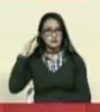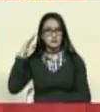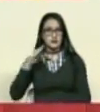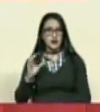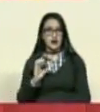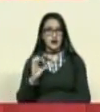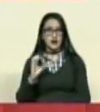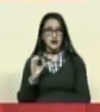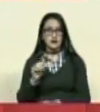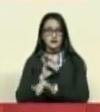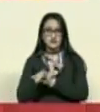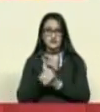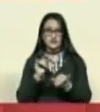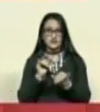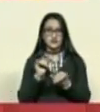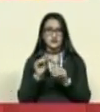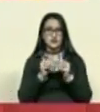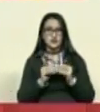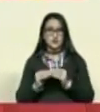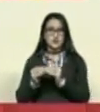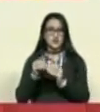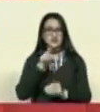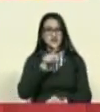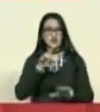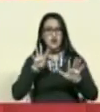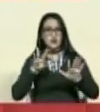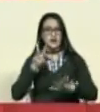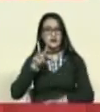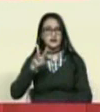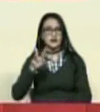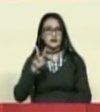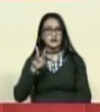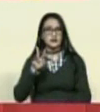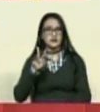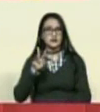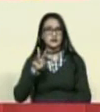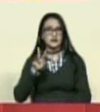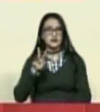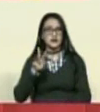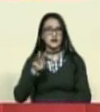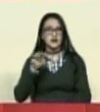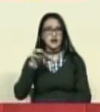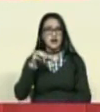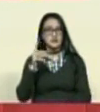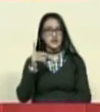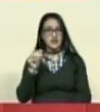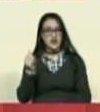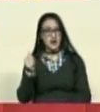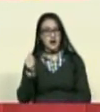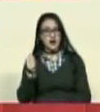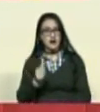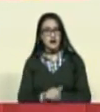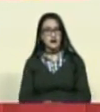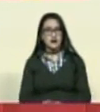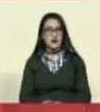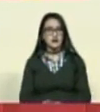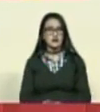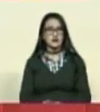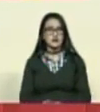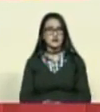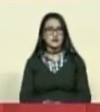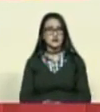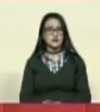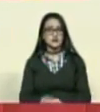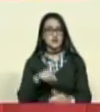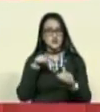Caracas. Culminación de las instalaciones de la 193 GMDA para sistemas